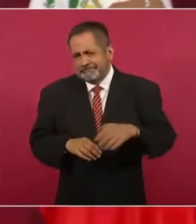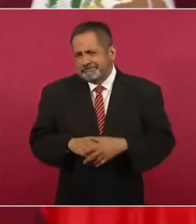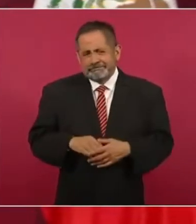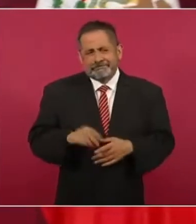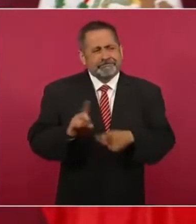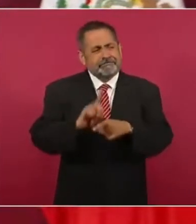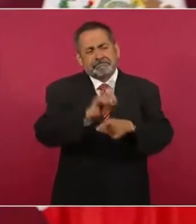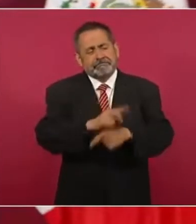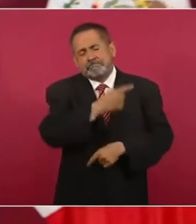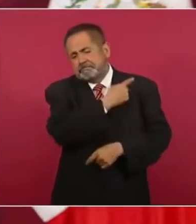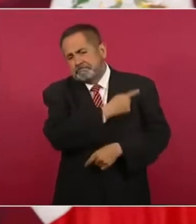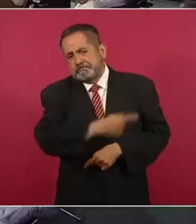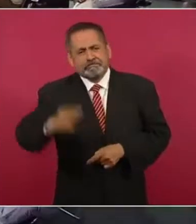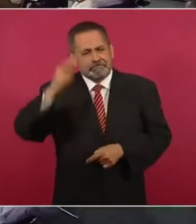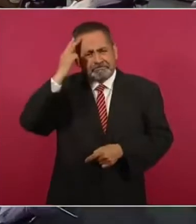de Porfirio Díaz.